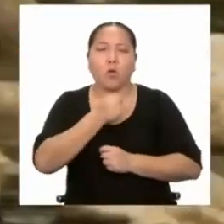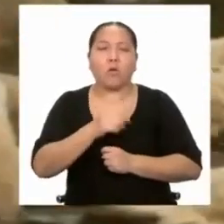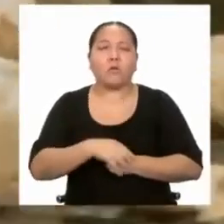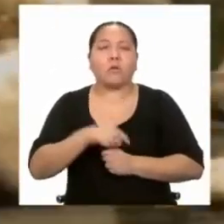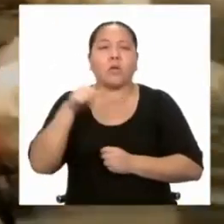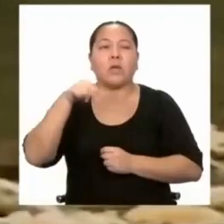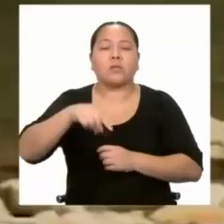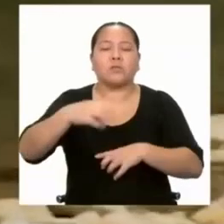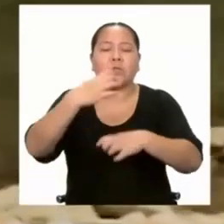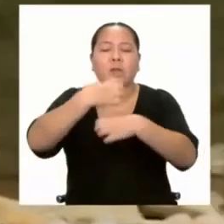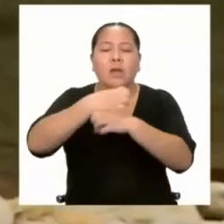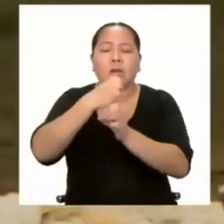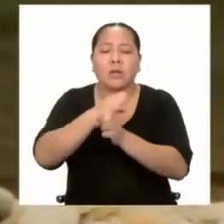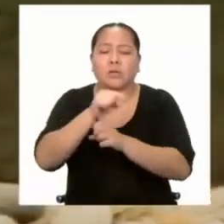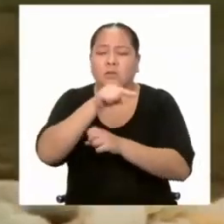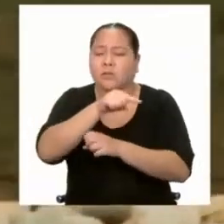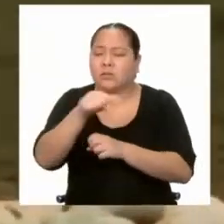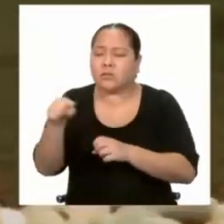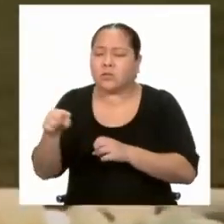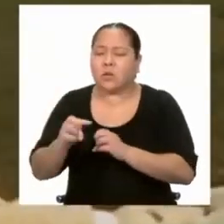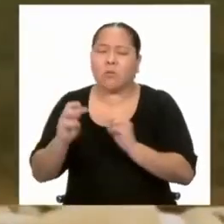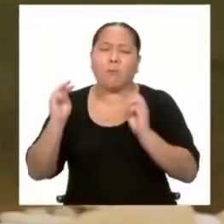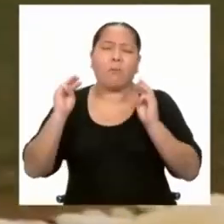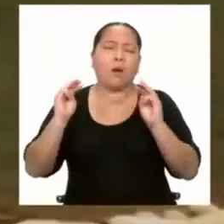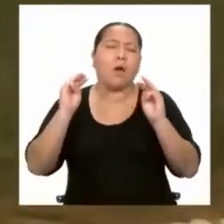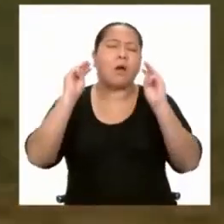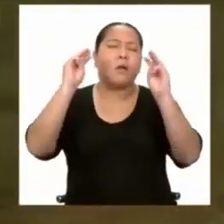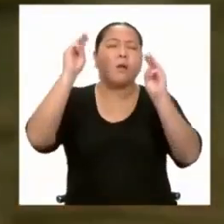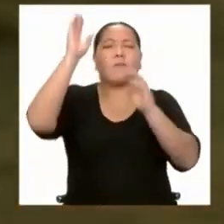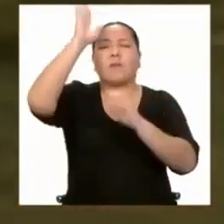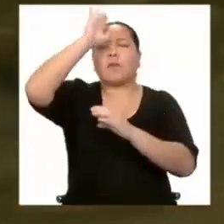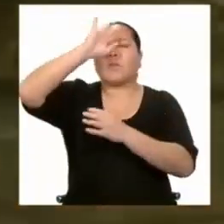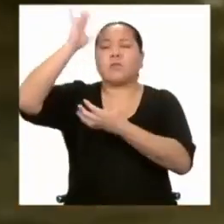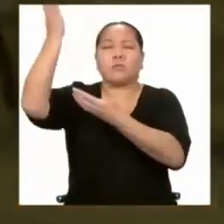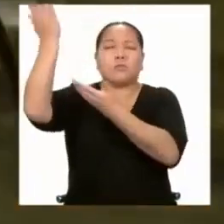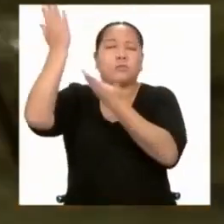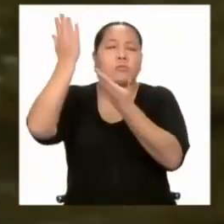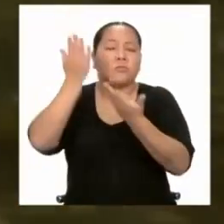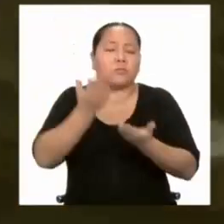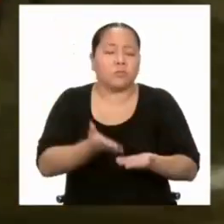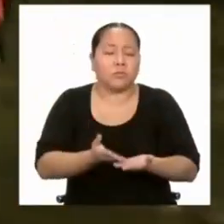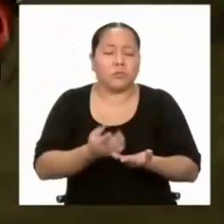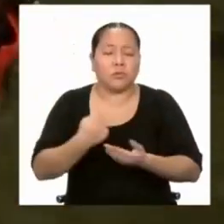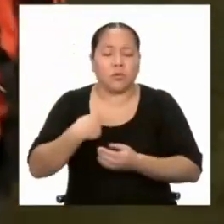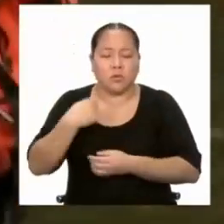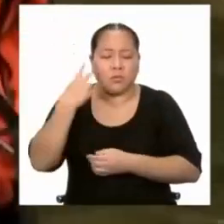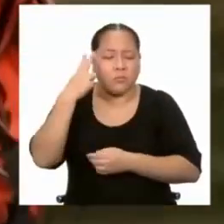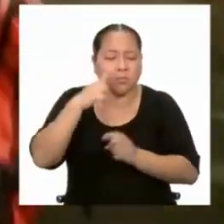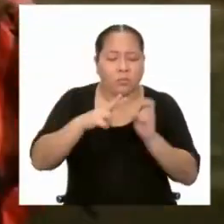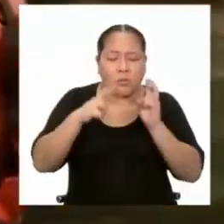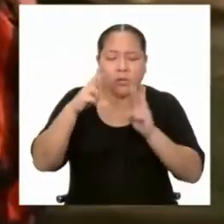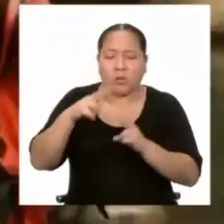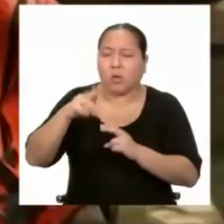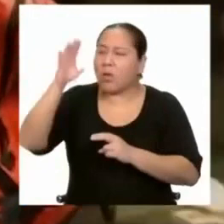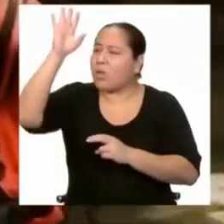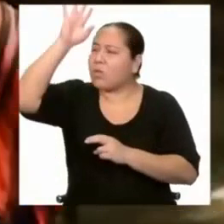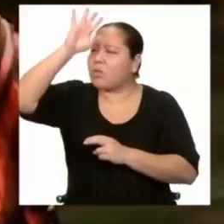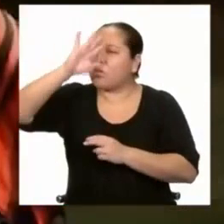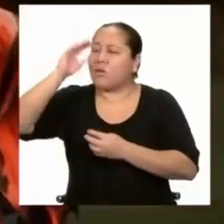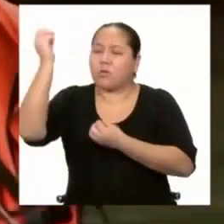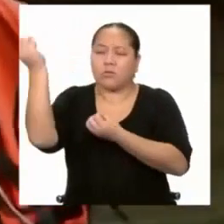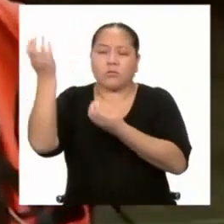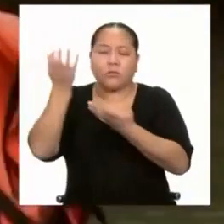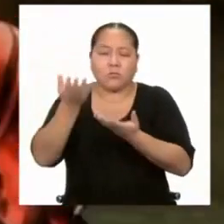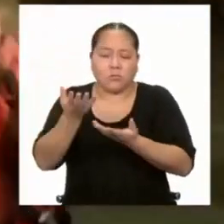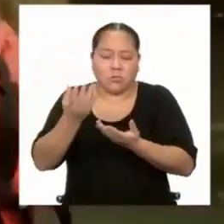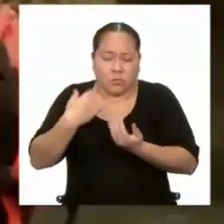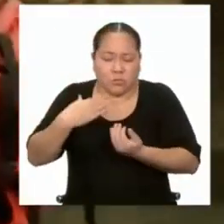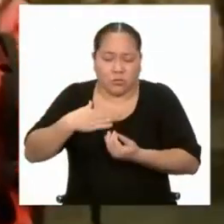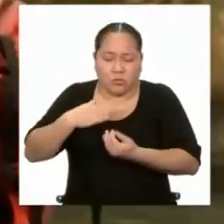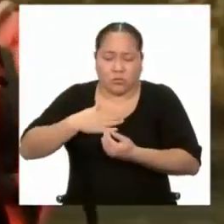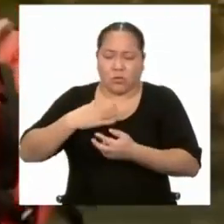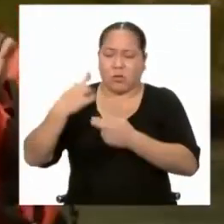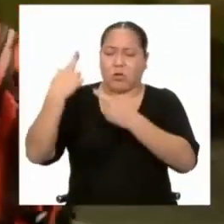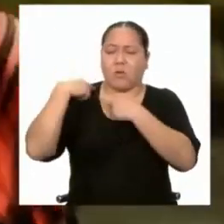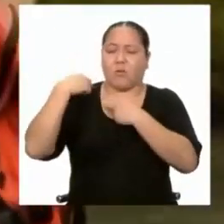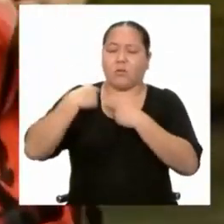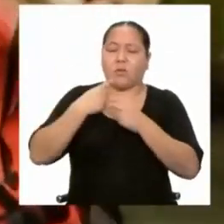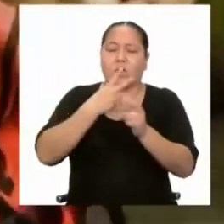es una creación, es una maravilla de Dios, ¿no? Y nosotros a veces nos consideramos como si Dios nos haya puesto para cuidar su